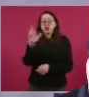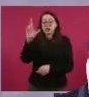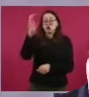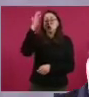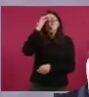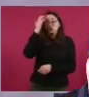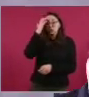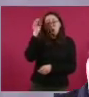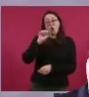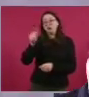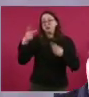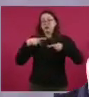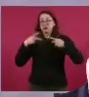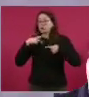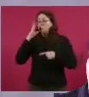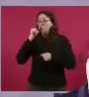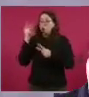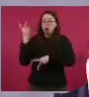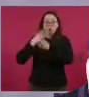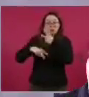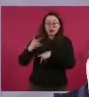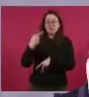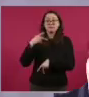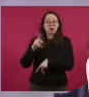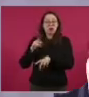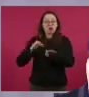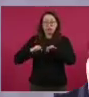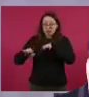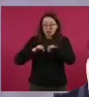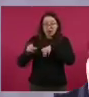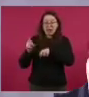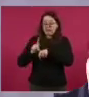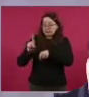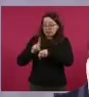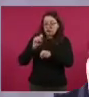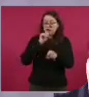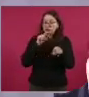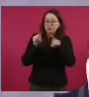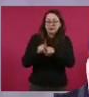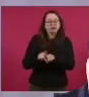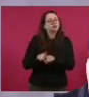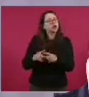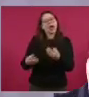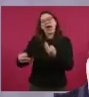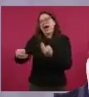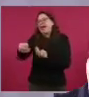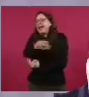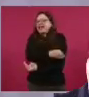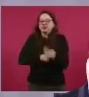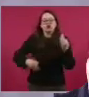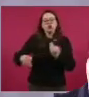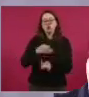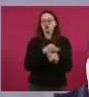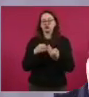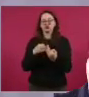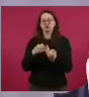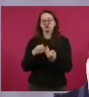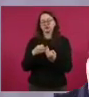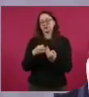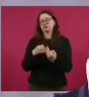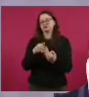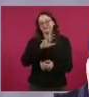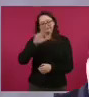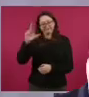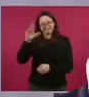aquí, pero que están trabajando también todos los días por lograr premios, medallas, mejorar.